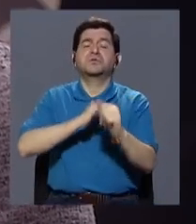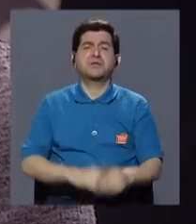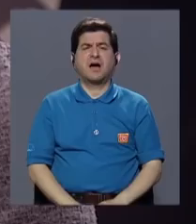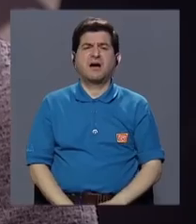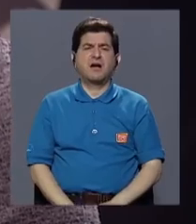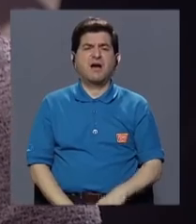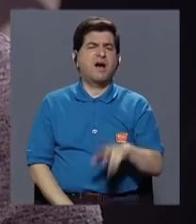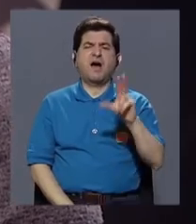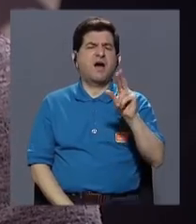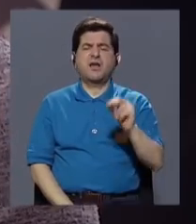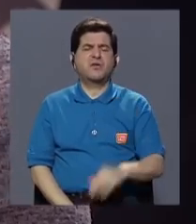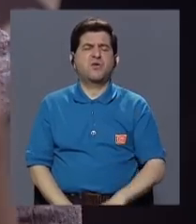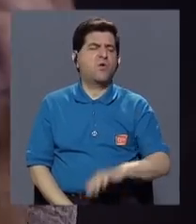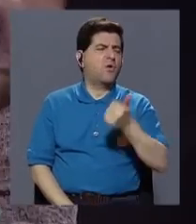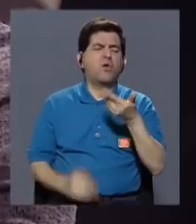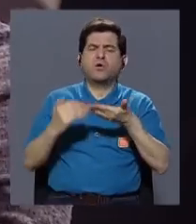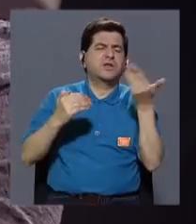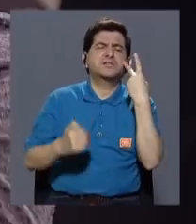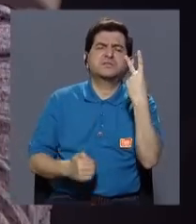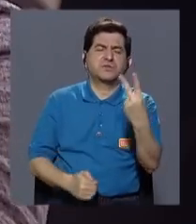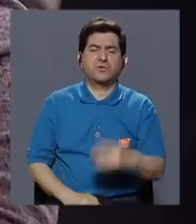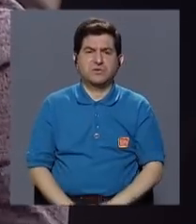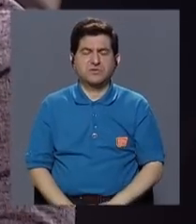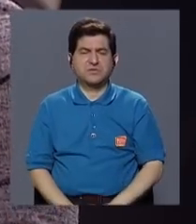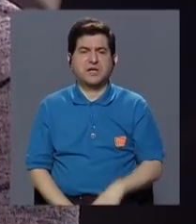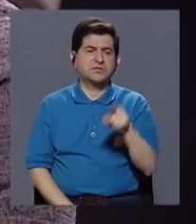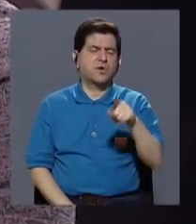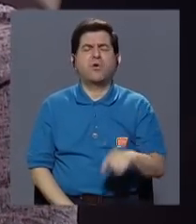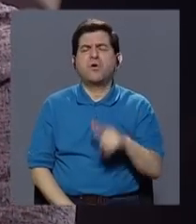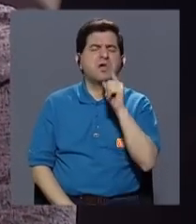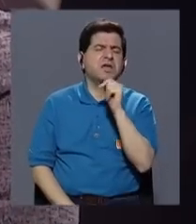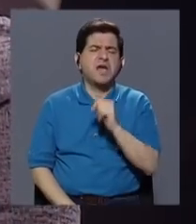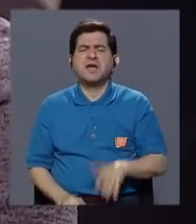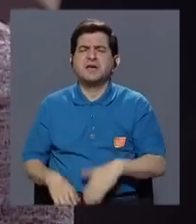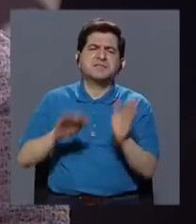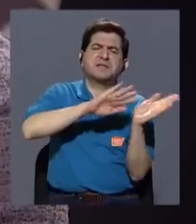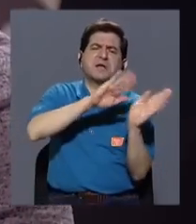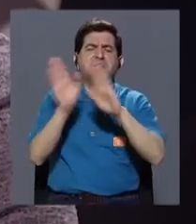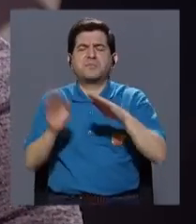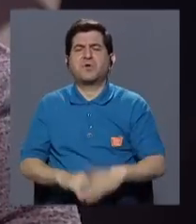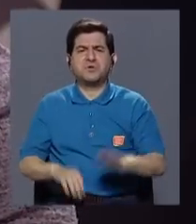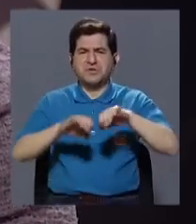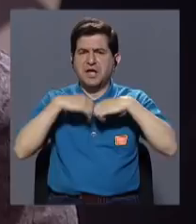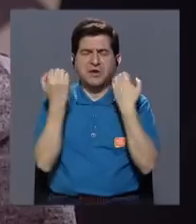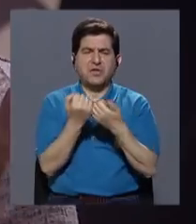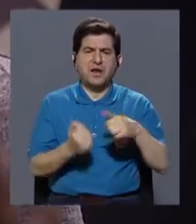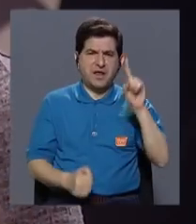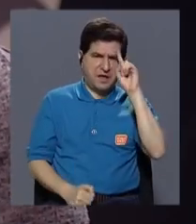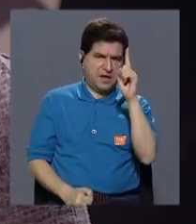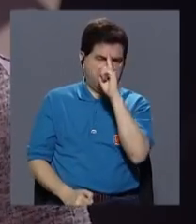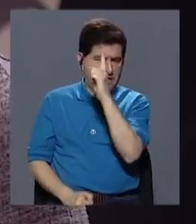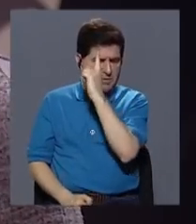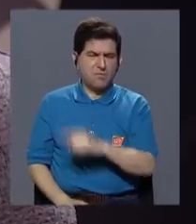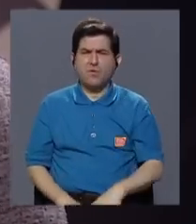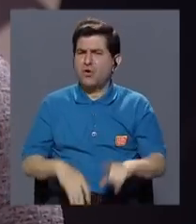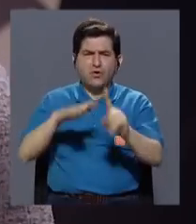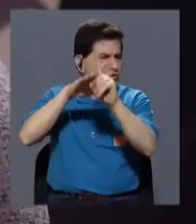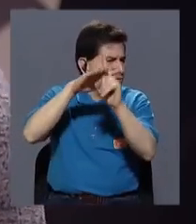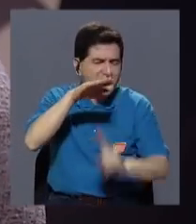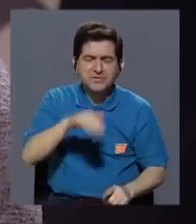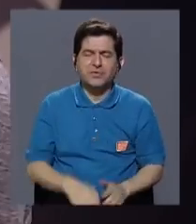no vean que no el barítono si corto a base del portero no haber de dejar de de invisibilizar